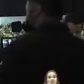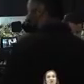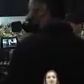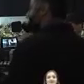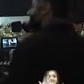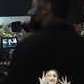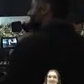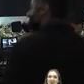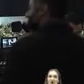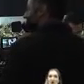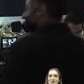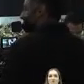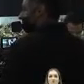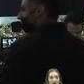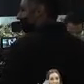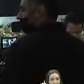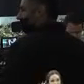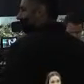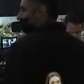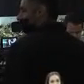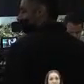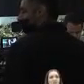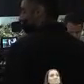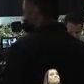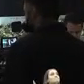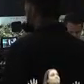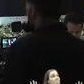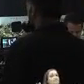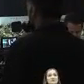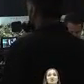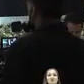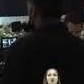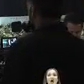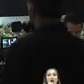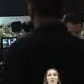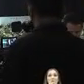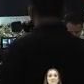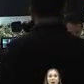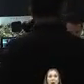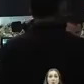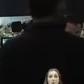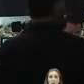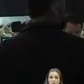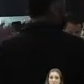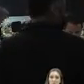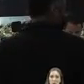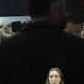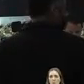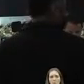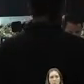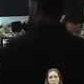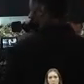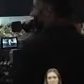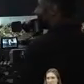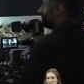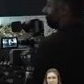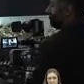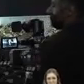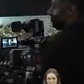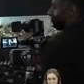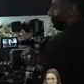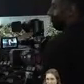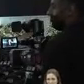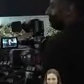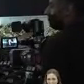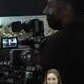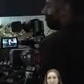él en cualquier entrevista que daba en vida pues decía que no le tenía miedo a la muerte porque al final para allá vamos todos y que era